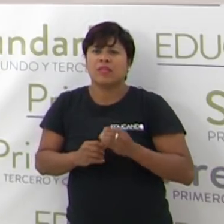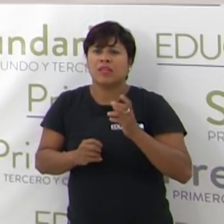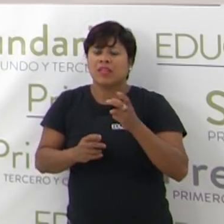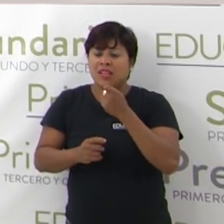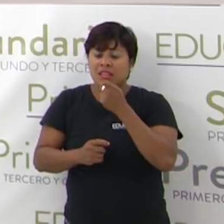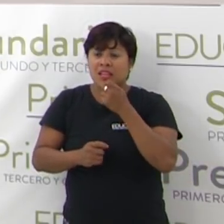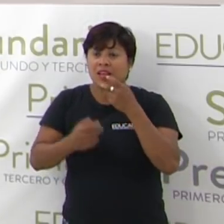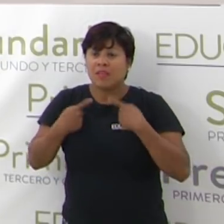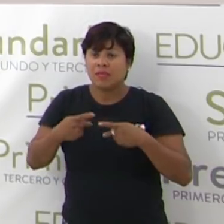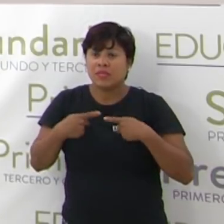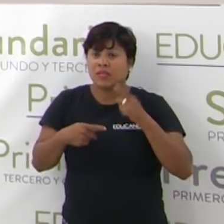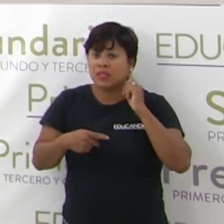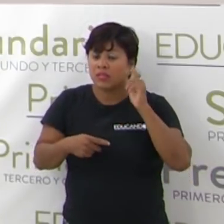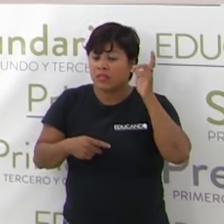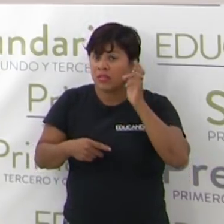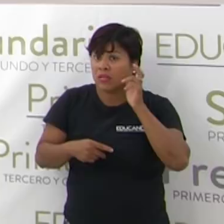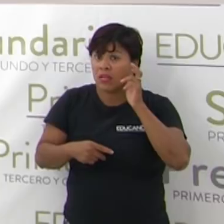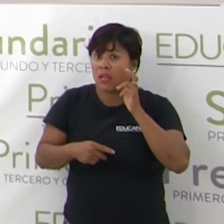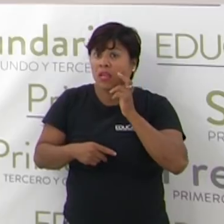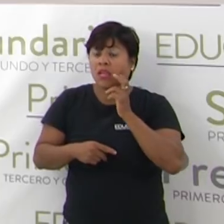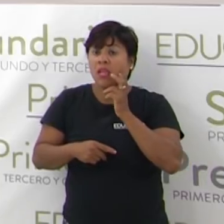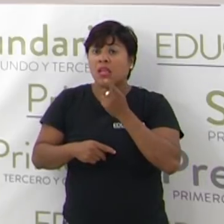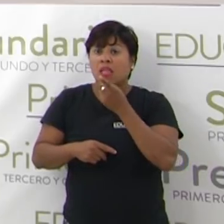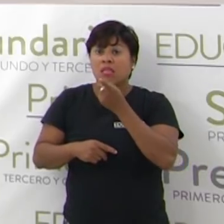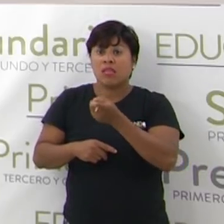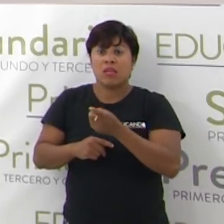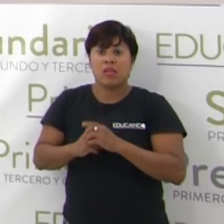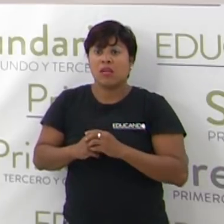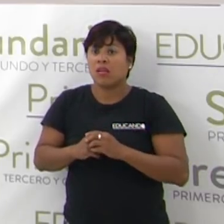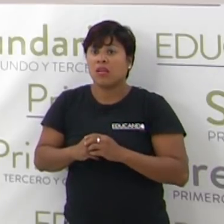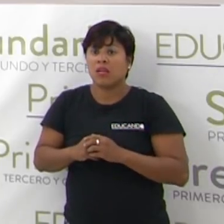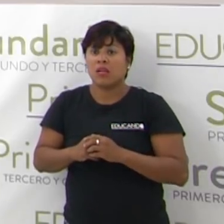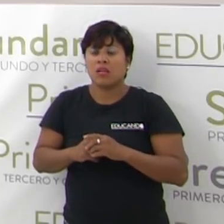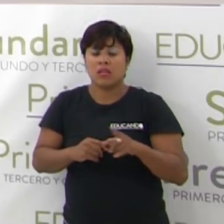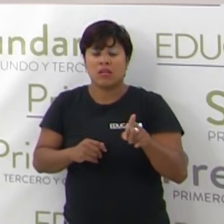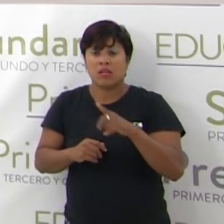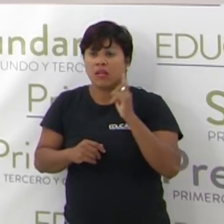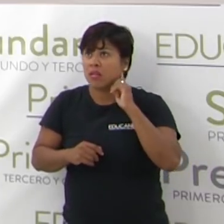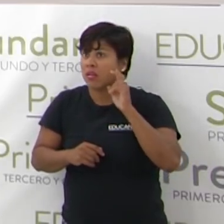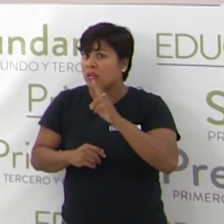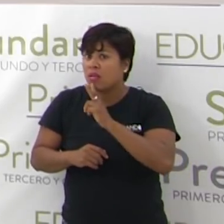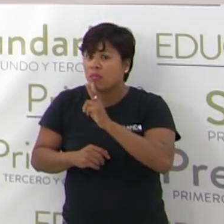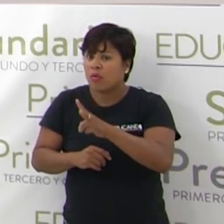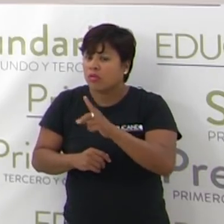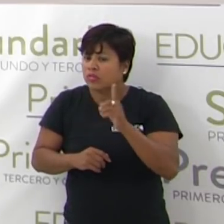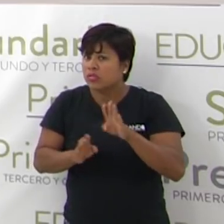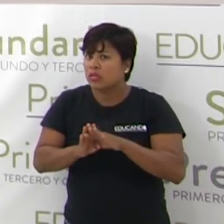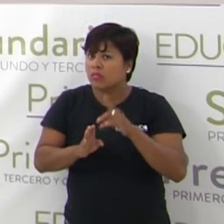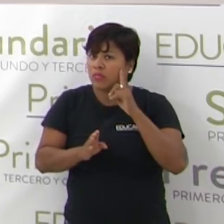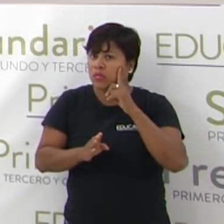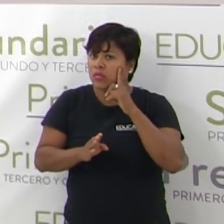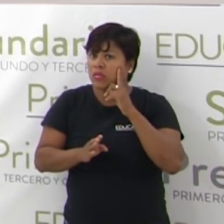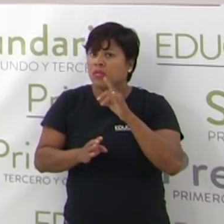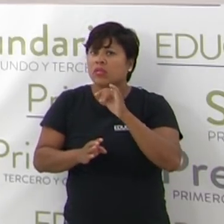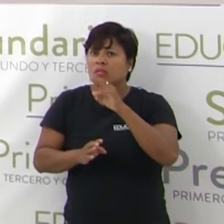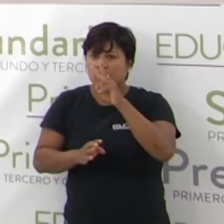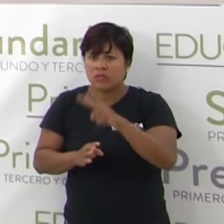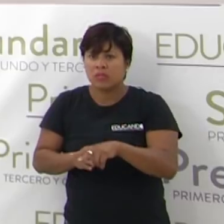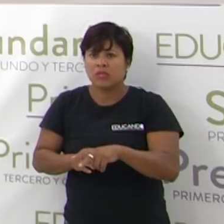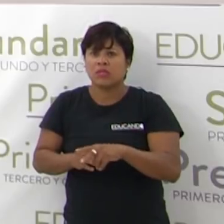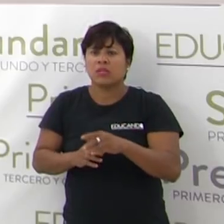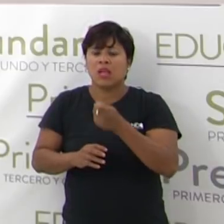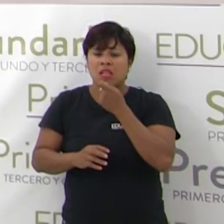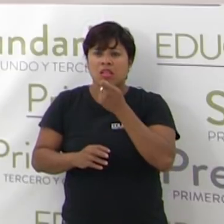que la gente empezó a escuchar y dijo, habla la voz de la inocencia. Es cierto, el rey va